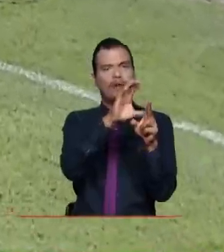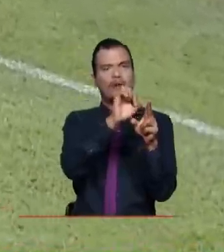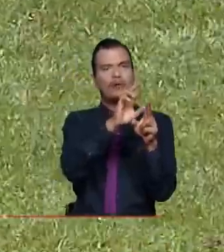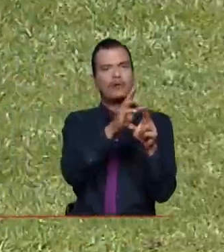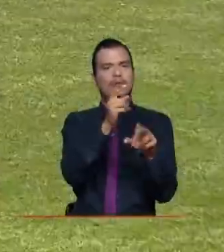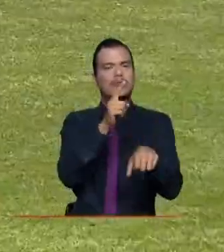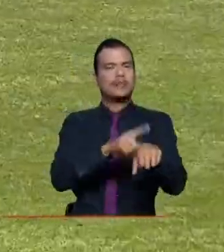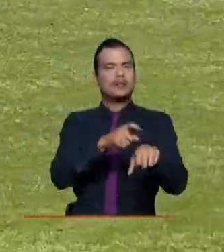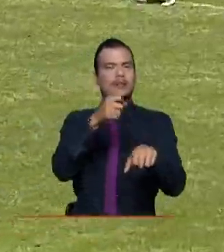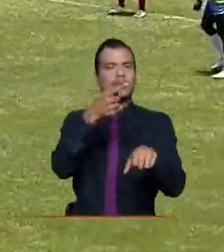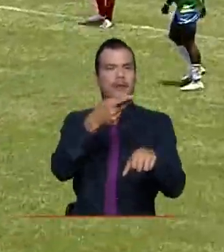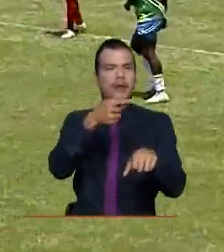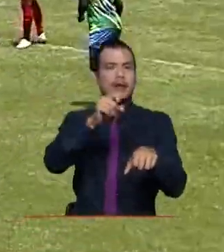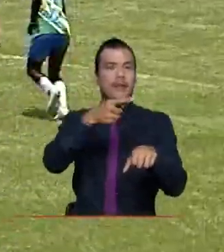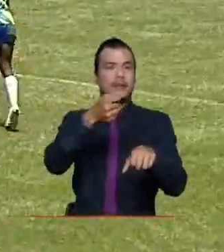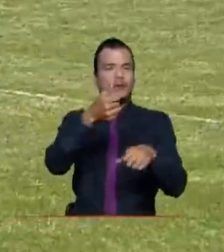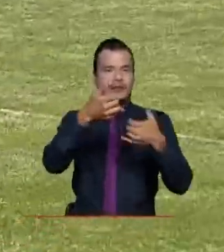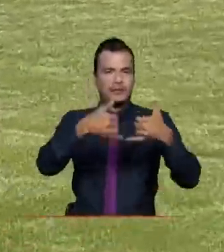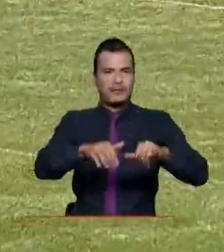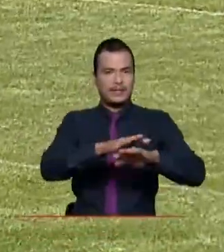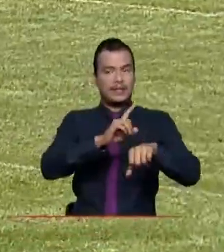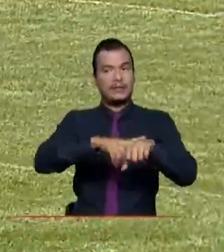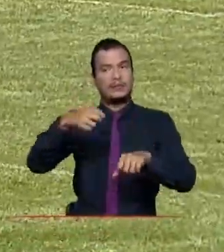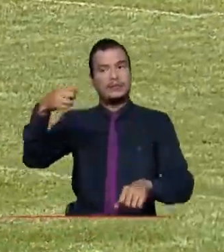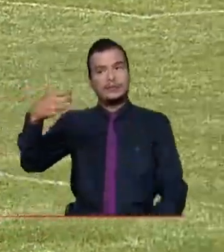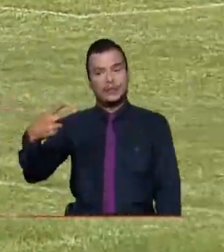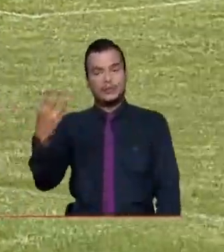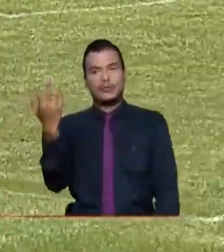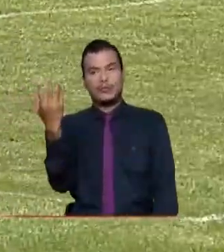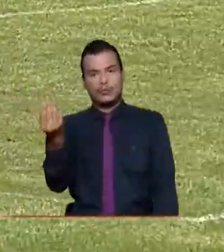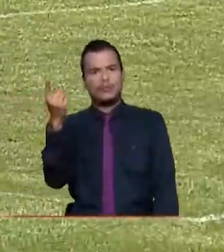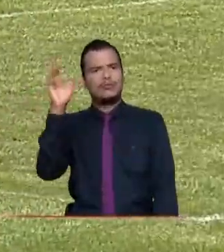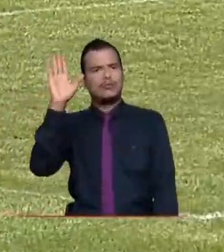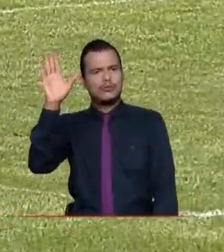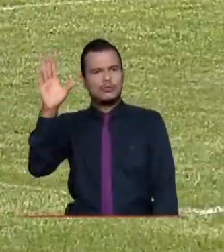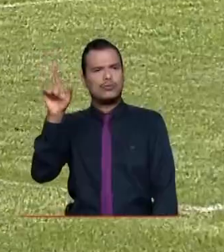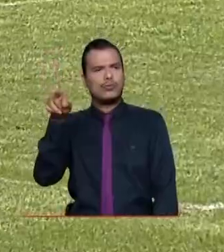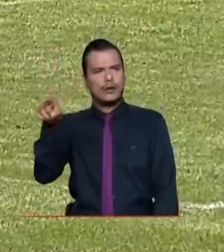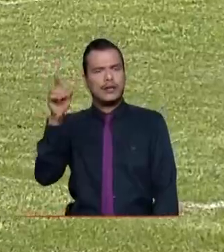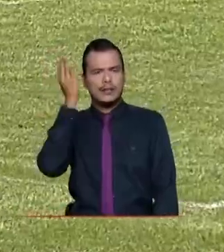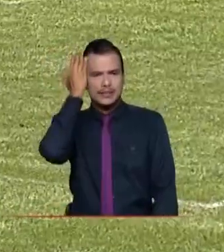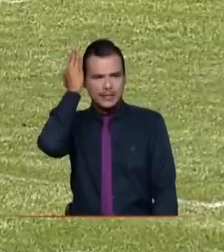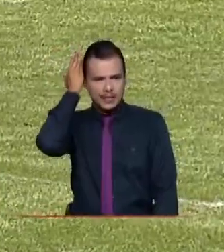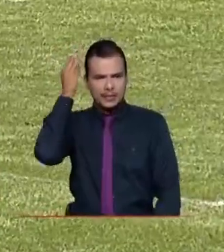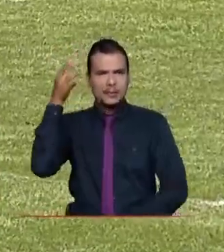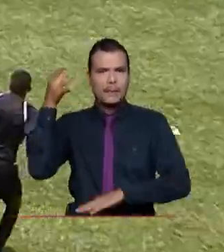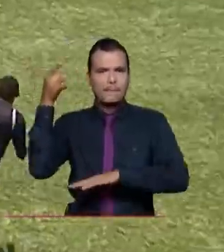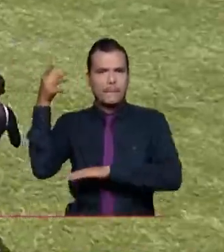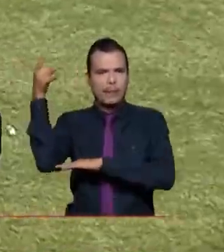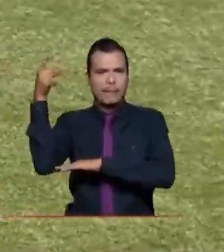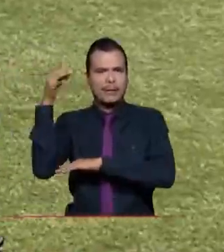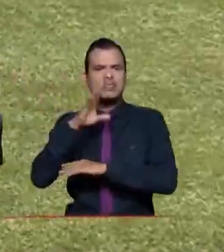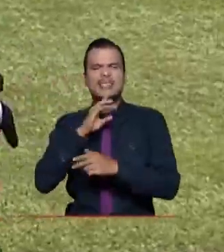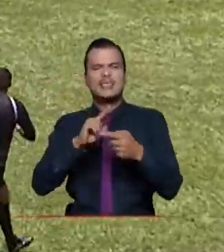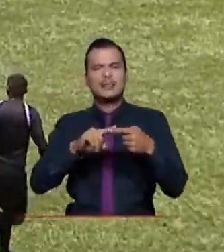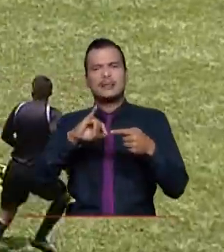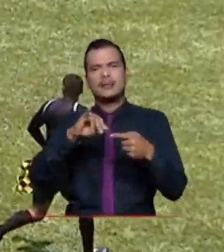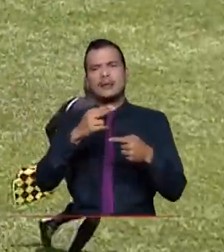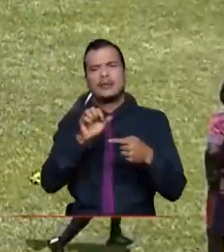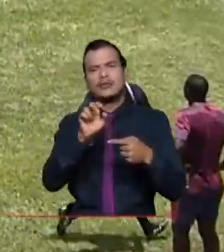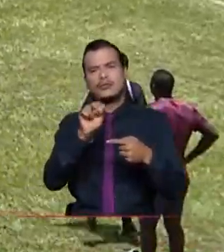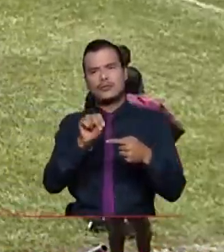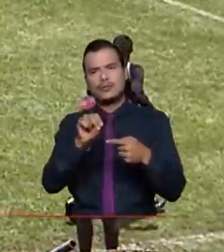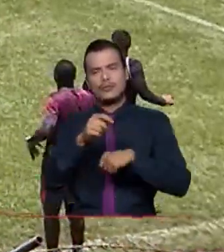finalizando la parte inicial, pero para el segundo tiempo llegaron los goles de la remontada del equipo local, con John Alex Caicedo al